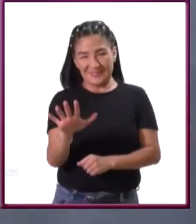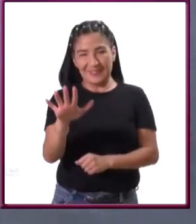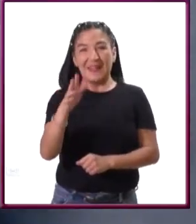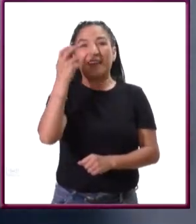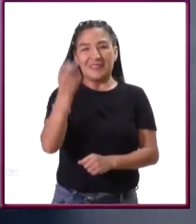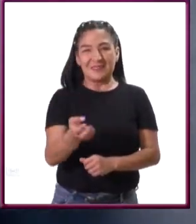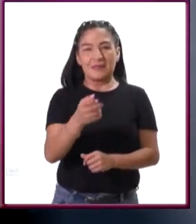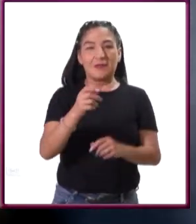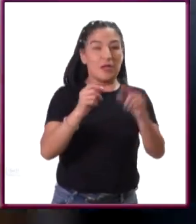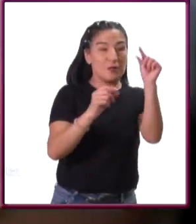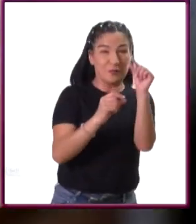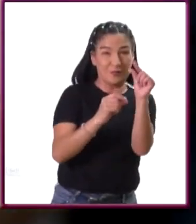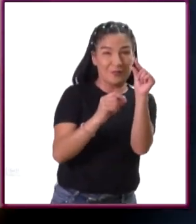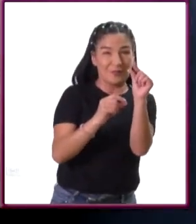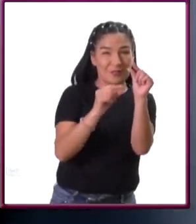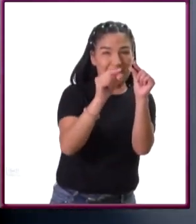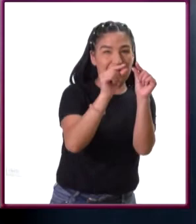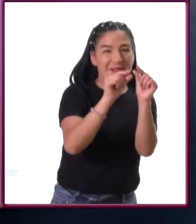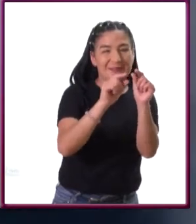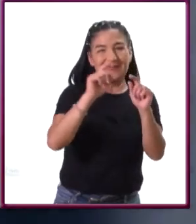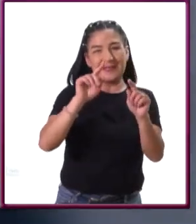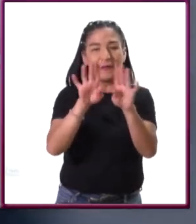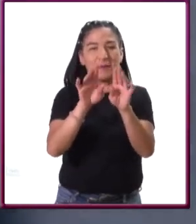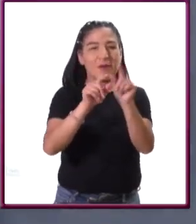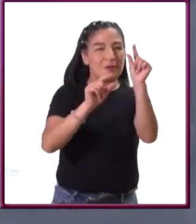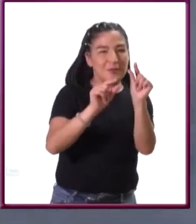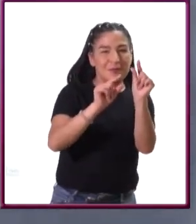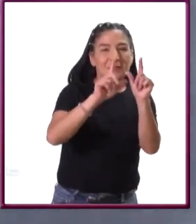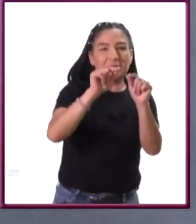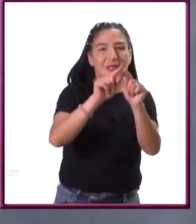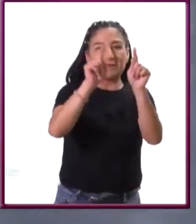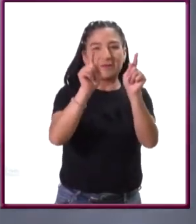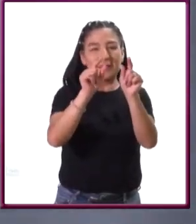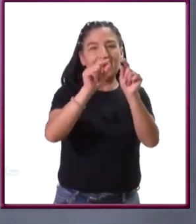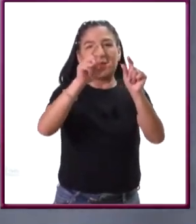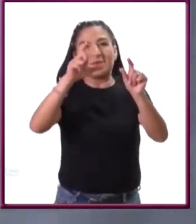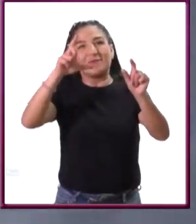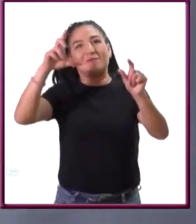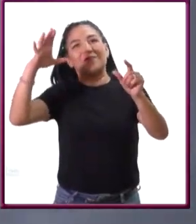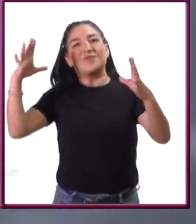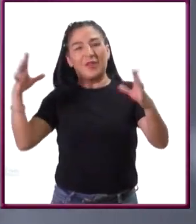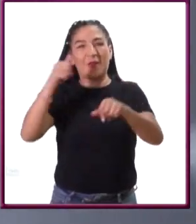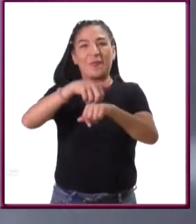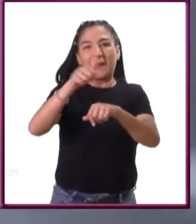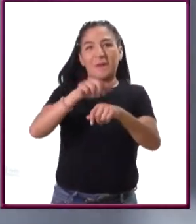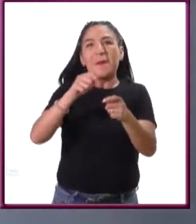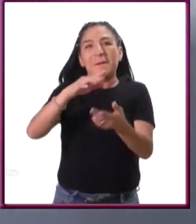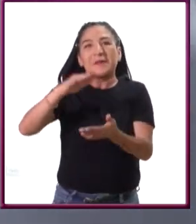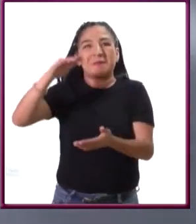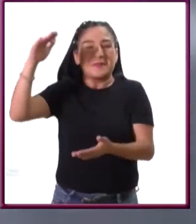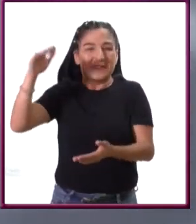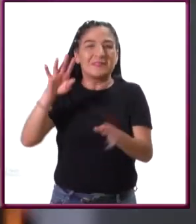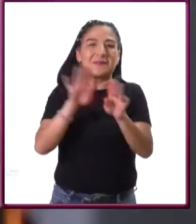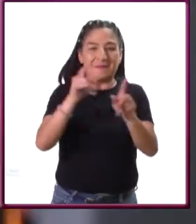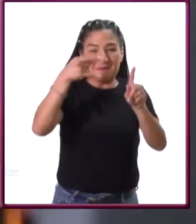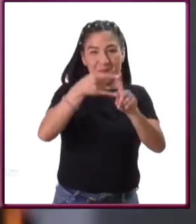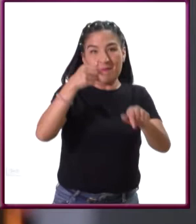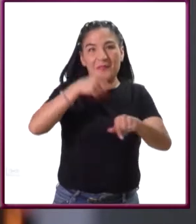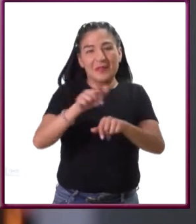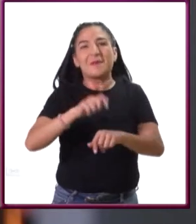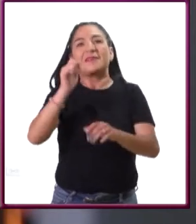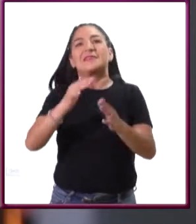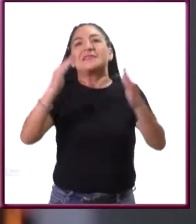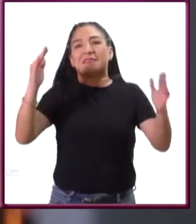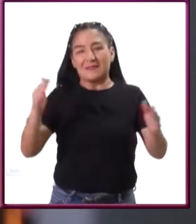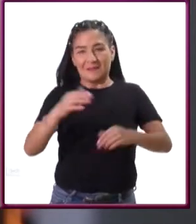chiquita, tenemos una curva de crecimiento, pero después es bestial. Cuando los números ya sean grandes, tener el cuadrado de un número grande es un número gigantesco.